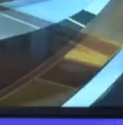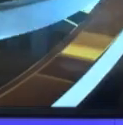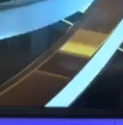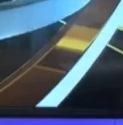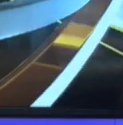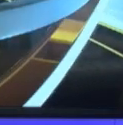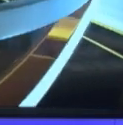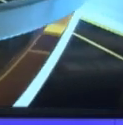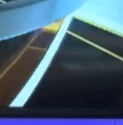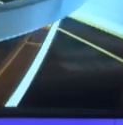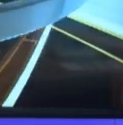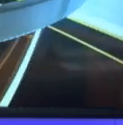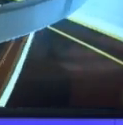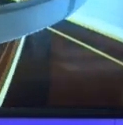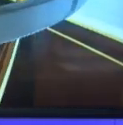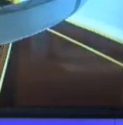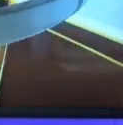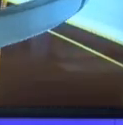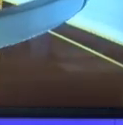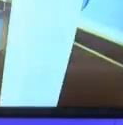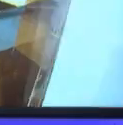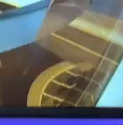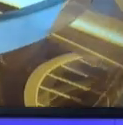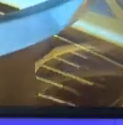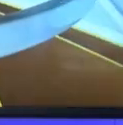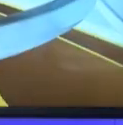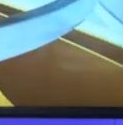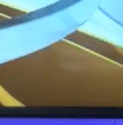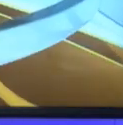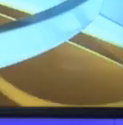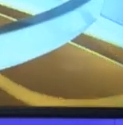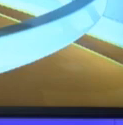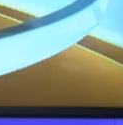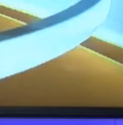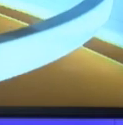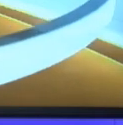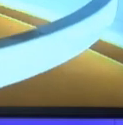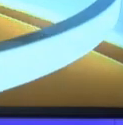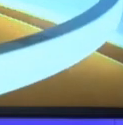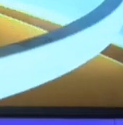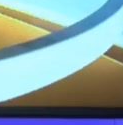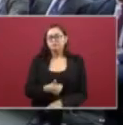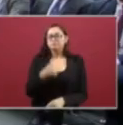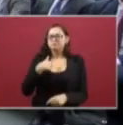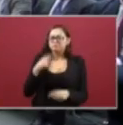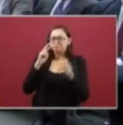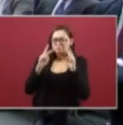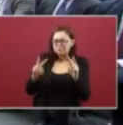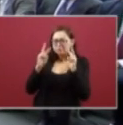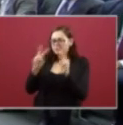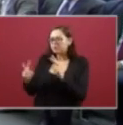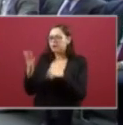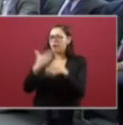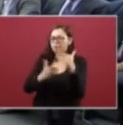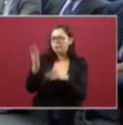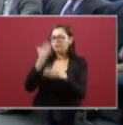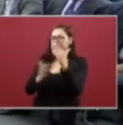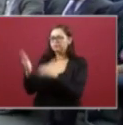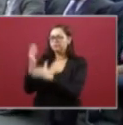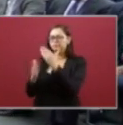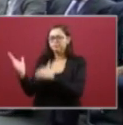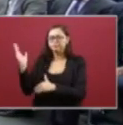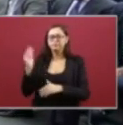miel de aceptación, por así decirlo, de la ciudadanía, de la gente con el presidente Andrés Manuel López Obrador? Mira, ojalá, ajá, durara